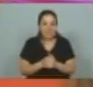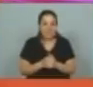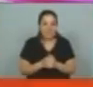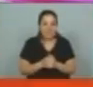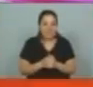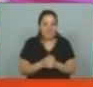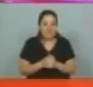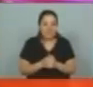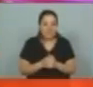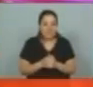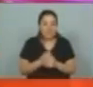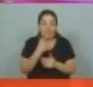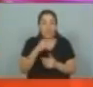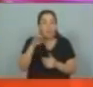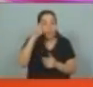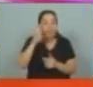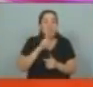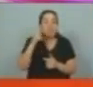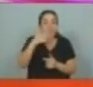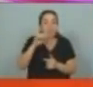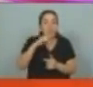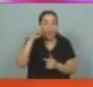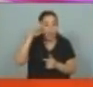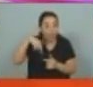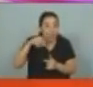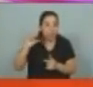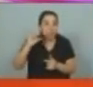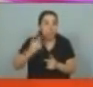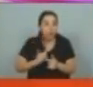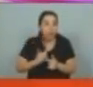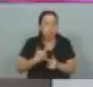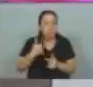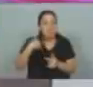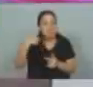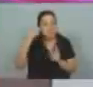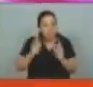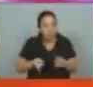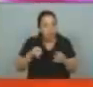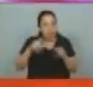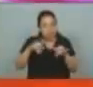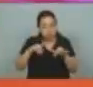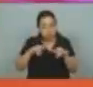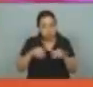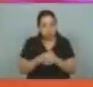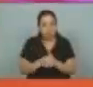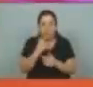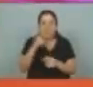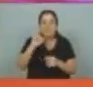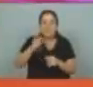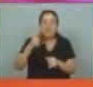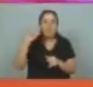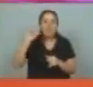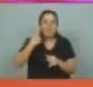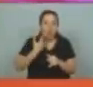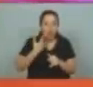¿Era necesario que fuera sordo para poder concentrarse y bajar esa información en música, o no? Tenés razón. Era sordo del oído para